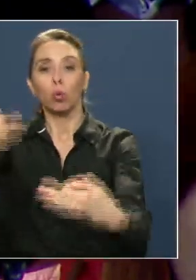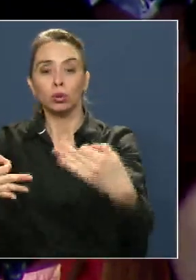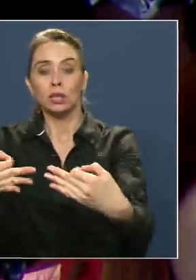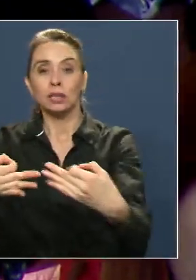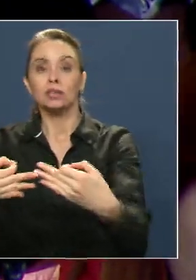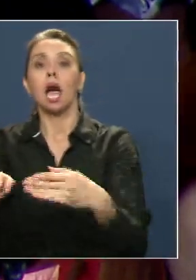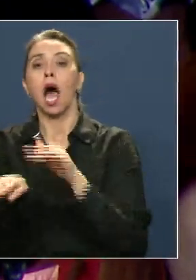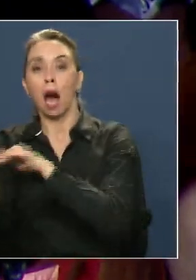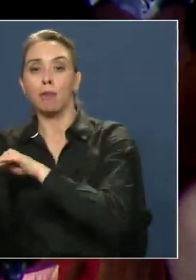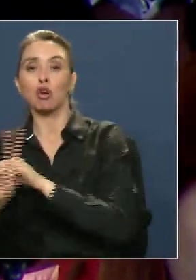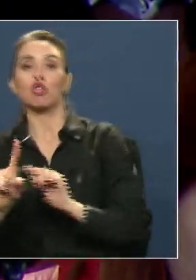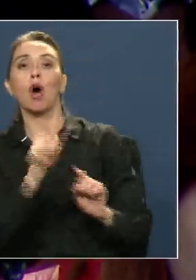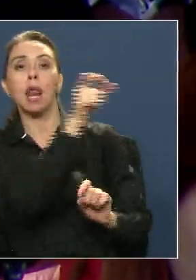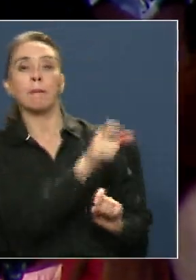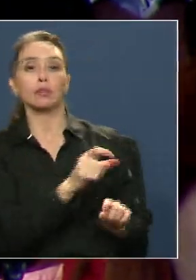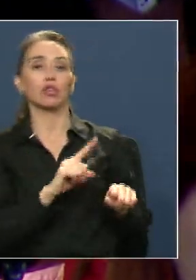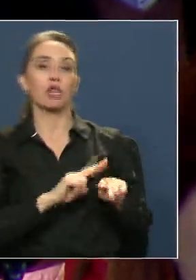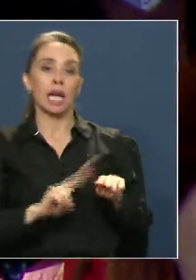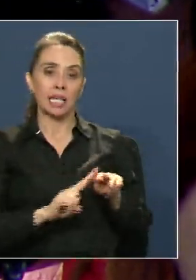perpetrado ese delito. Muchas gracias.